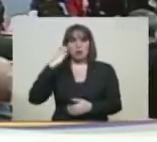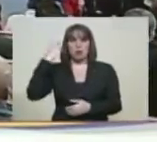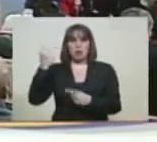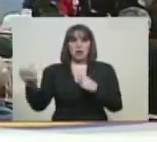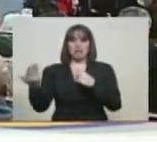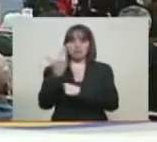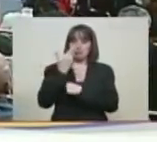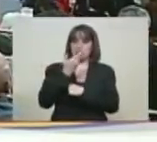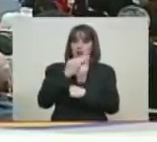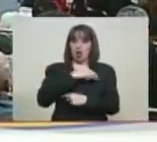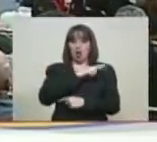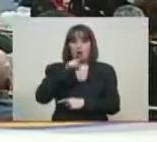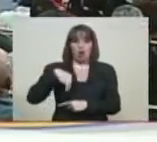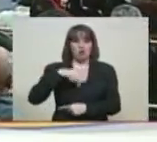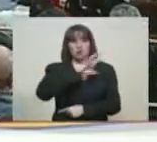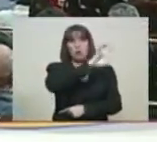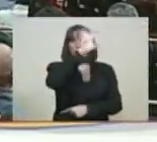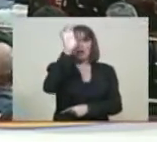la solidaridad